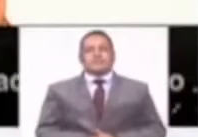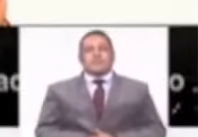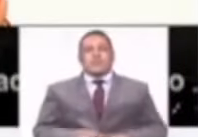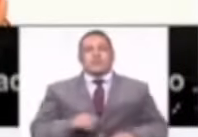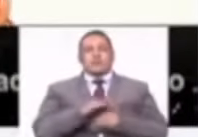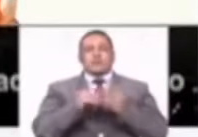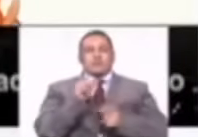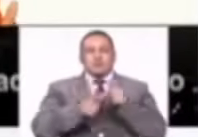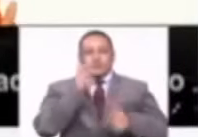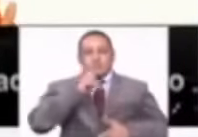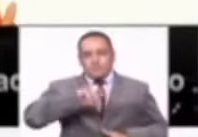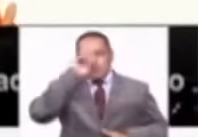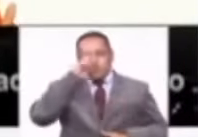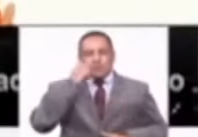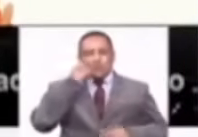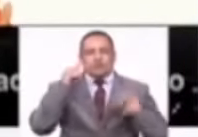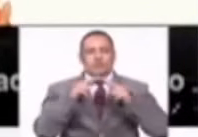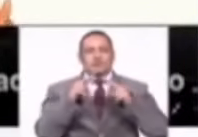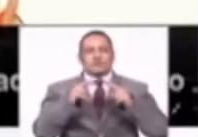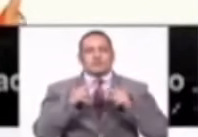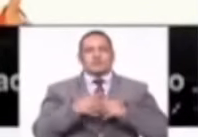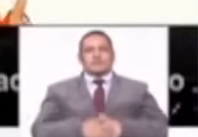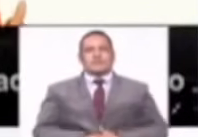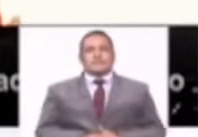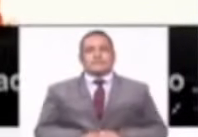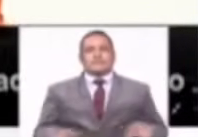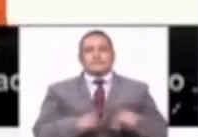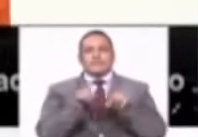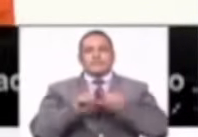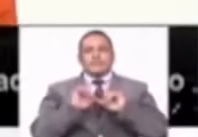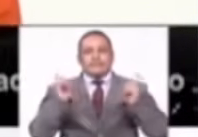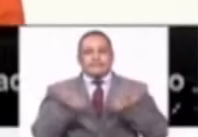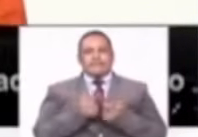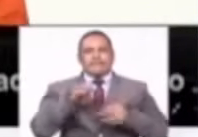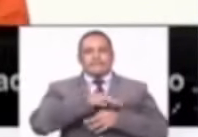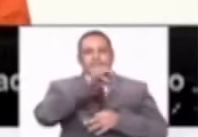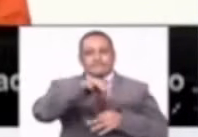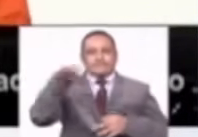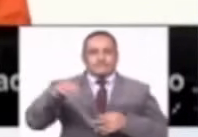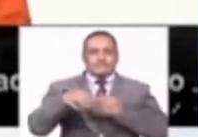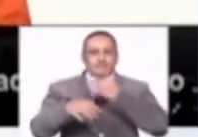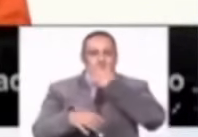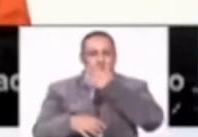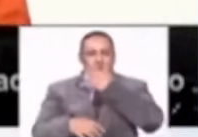Todos los peruanos conocen de los consejos descentralizados.